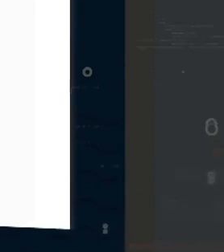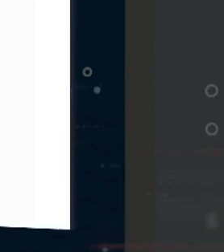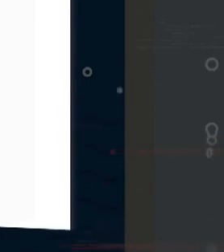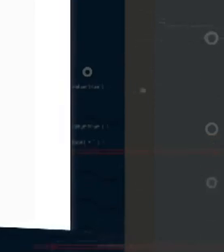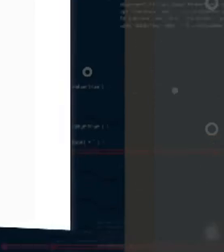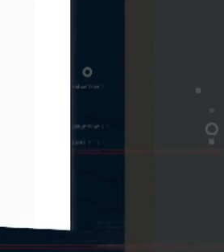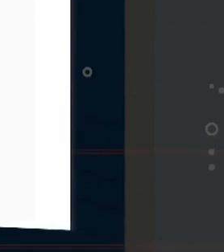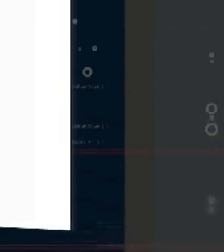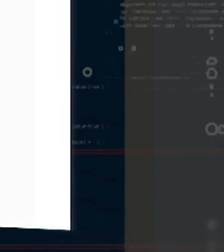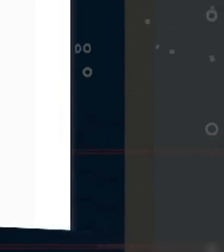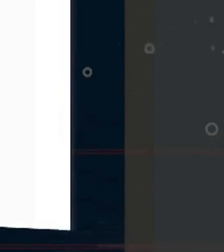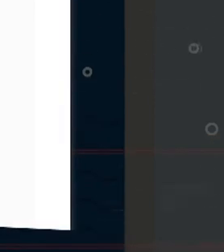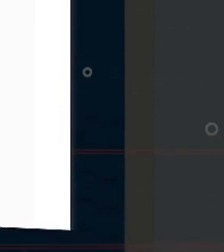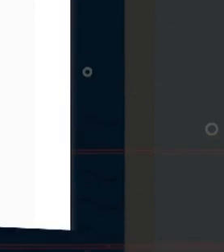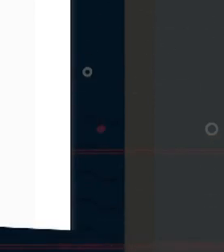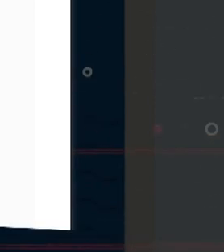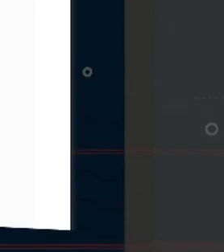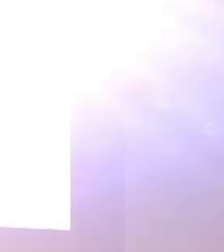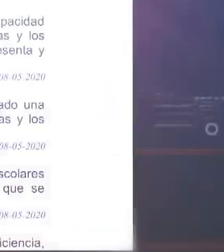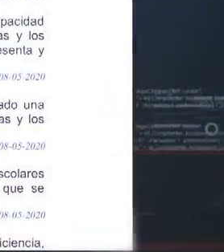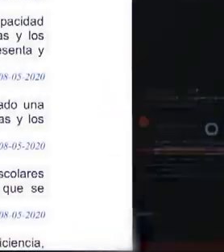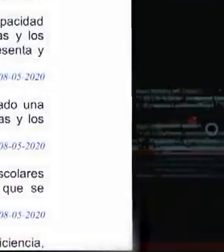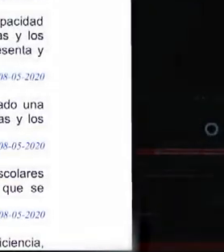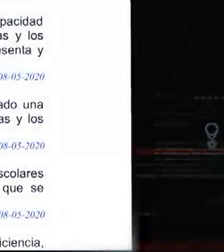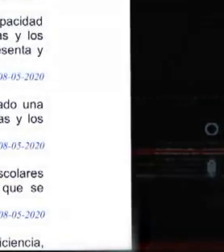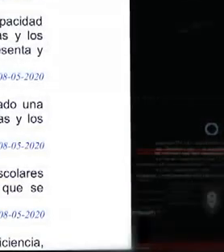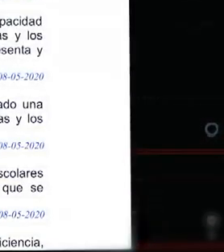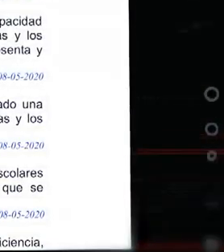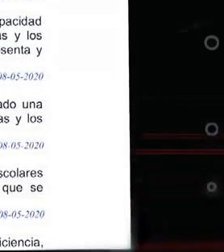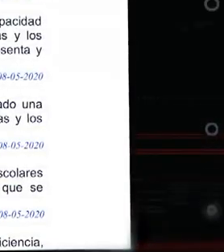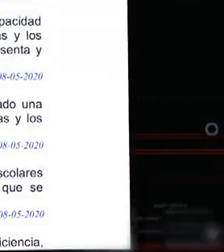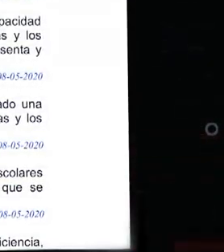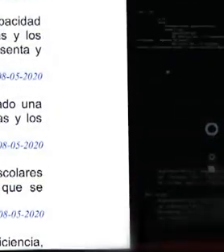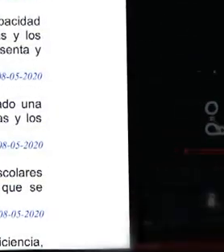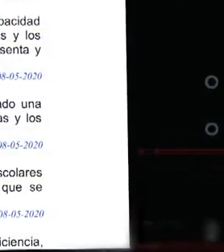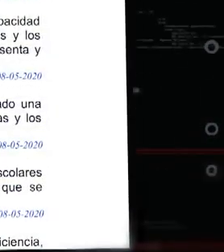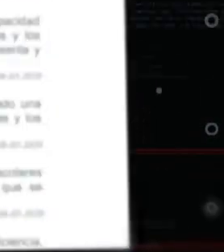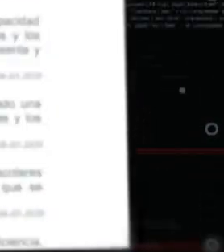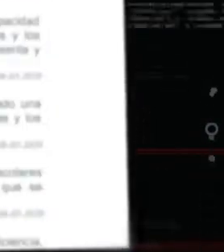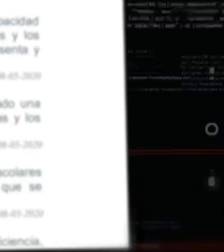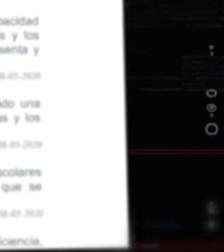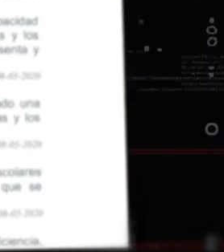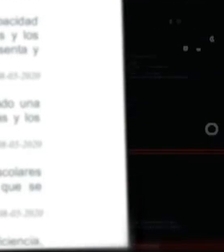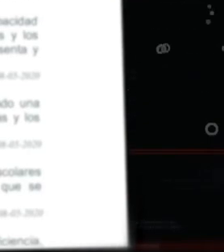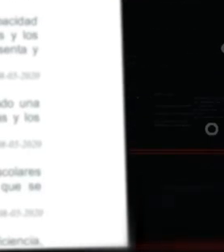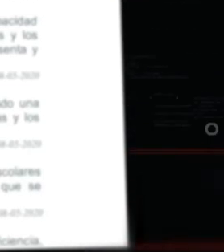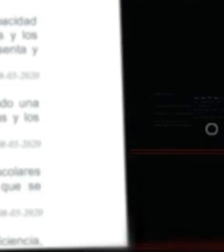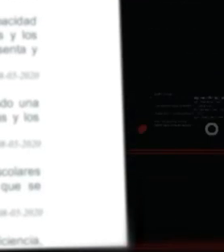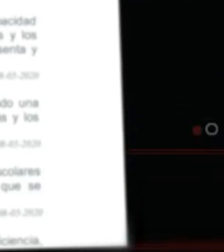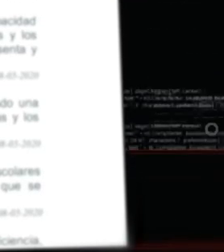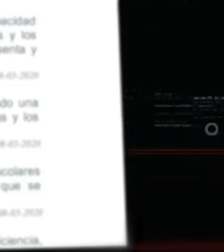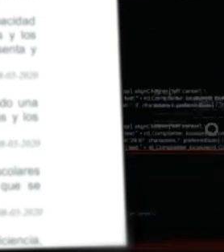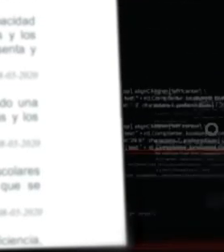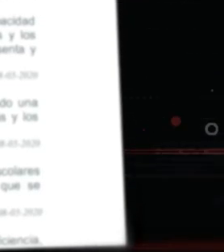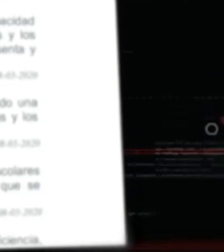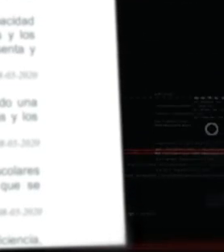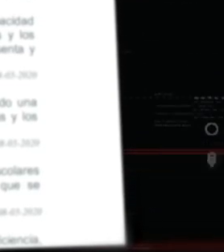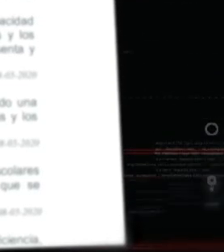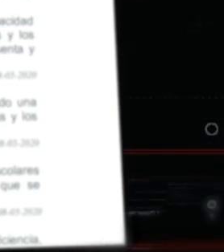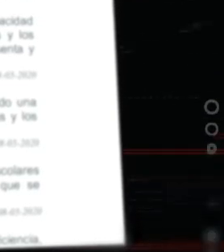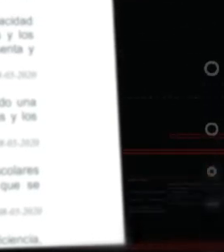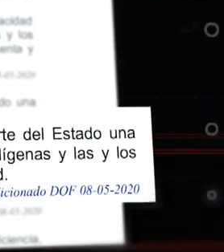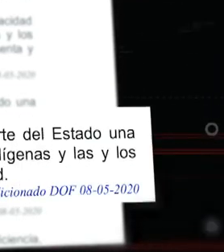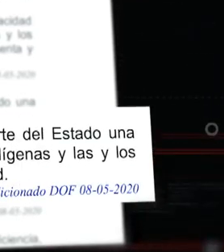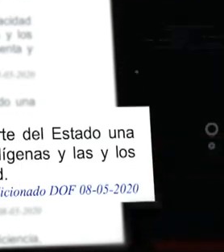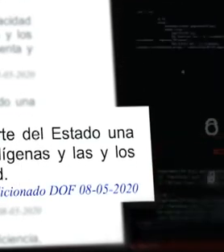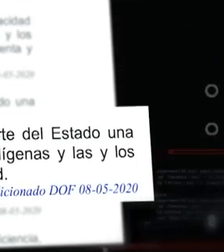la Constitución Política de los Estados Unidos Mexicanos y su entrega no está condicionada, por lo que no puede hacerse uso electoral de